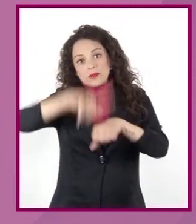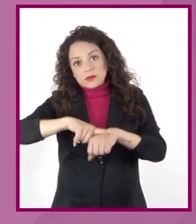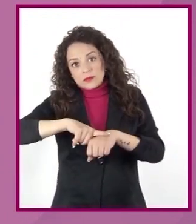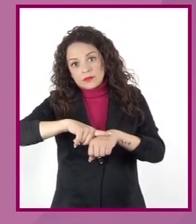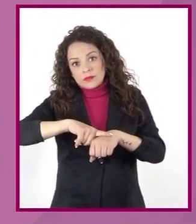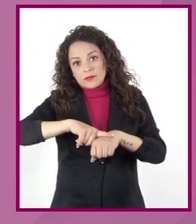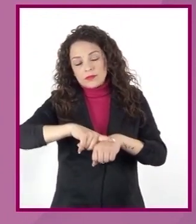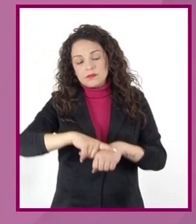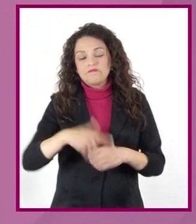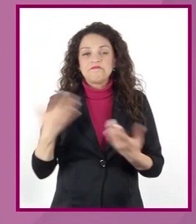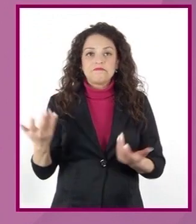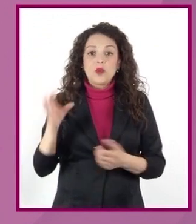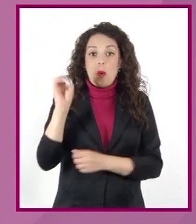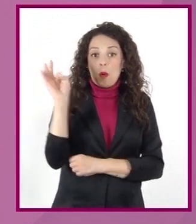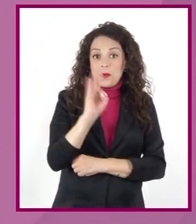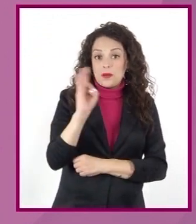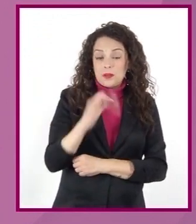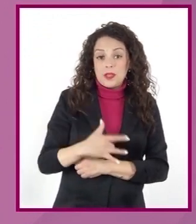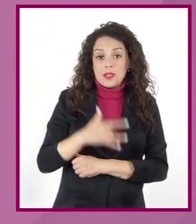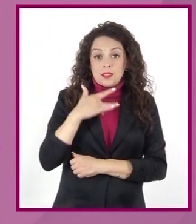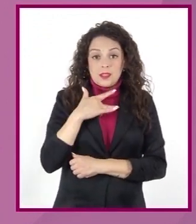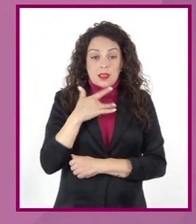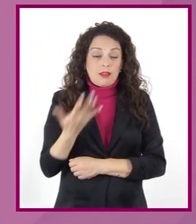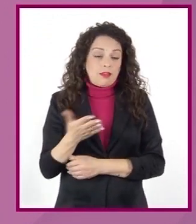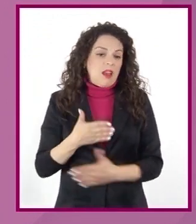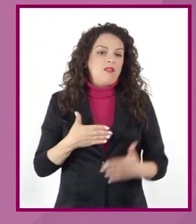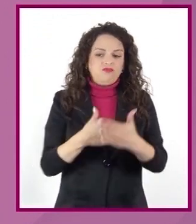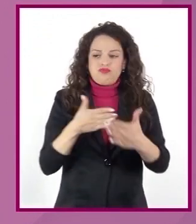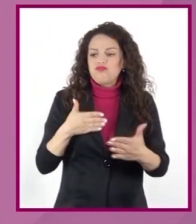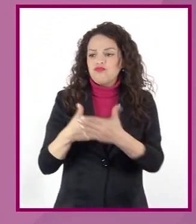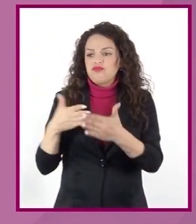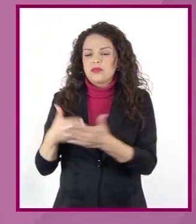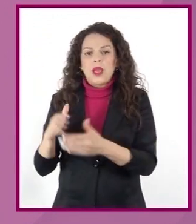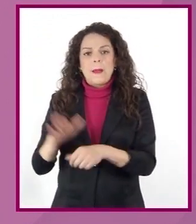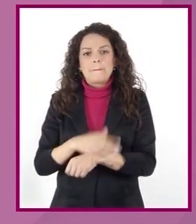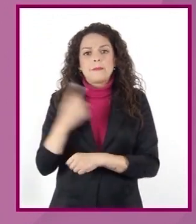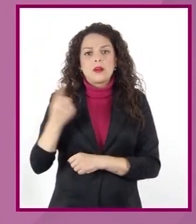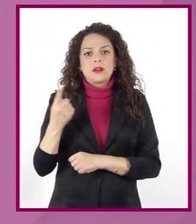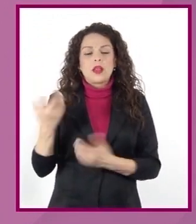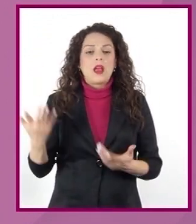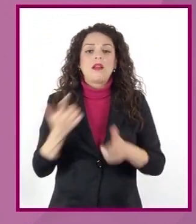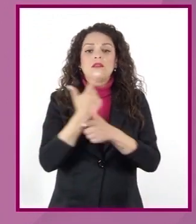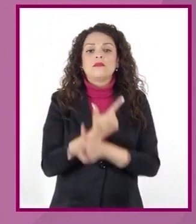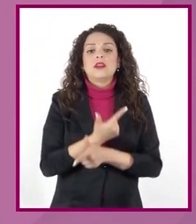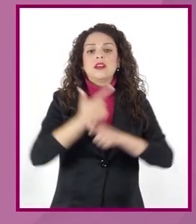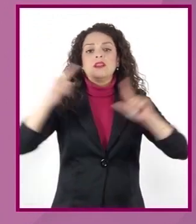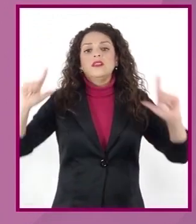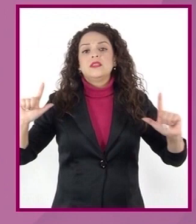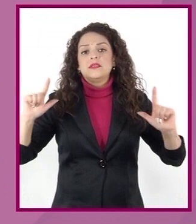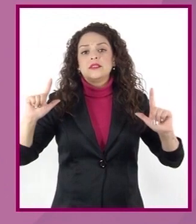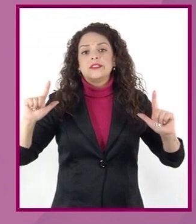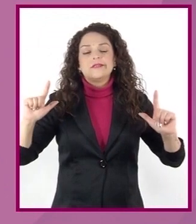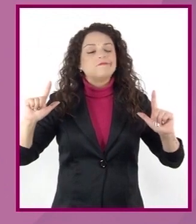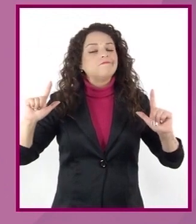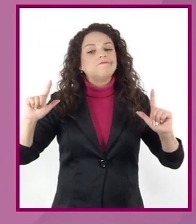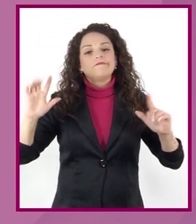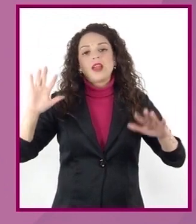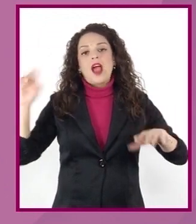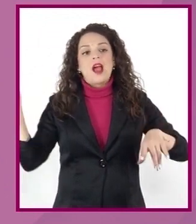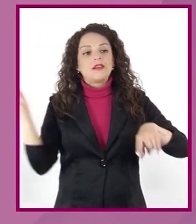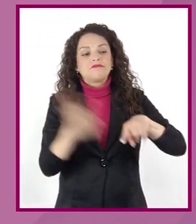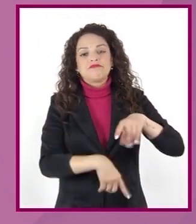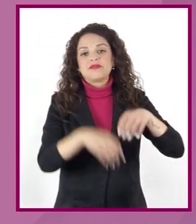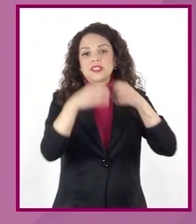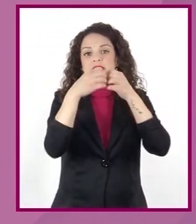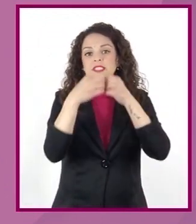Posiblemente se sientan limitadas y limitados porque su libertad está siendo coartada y por ello